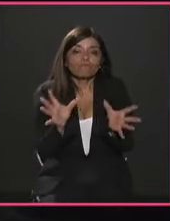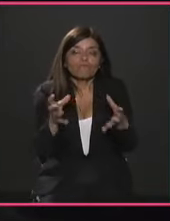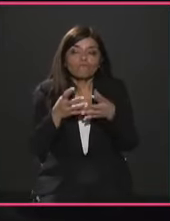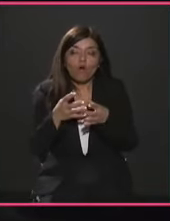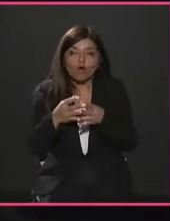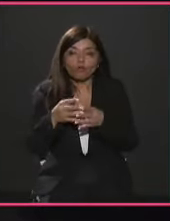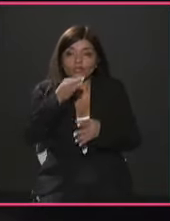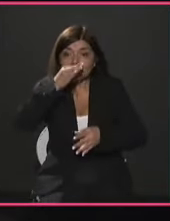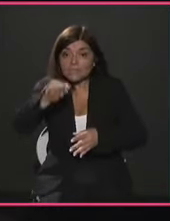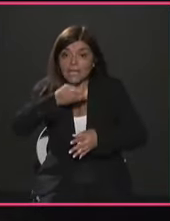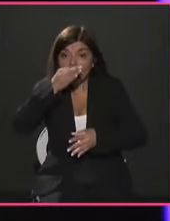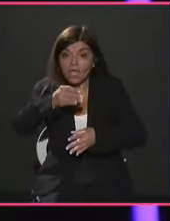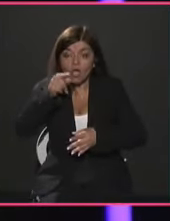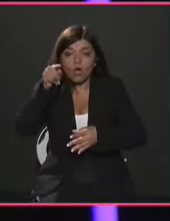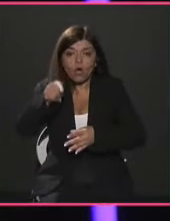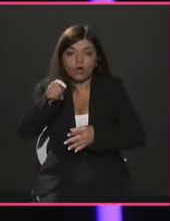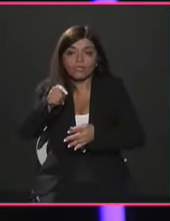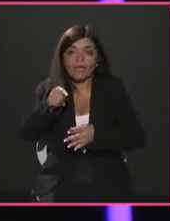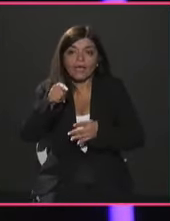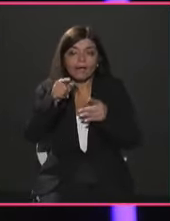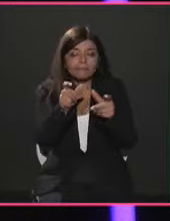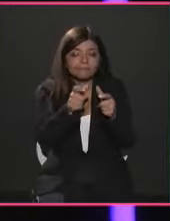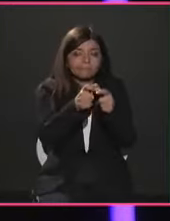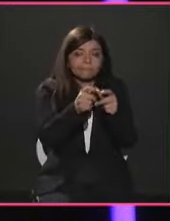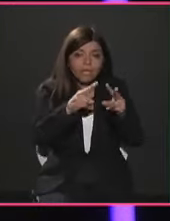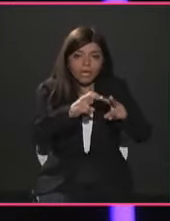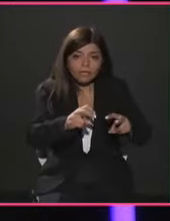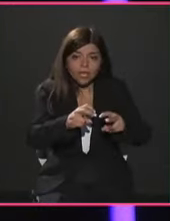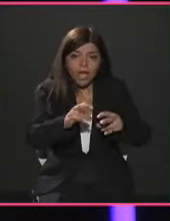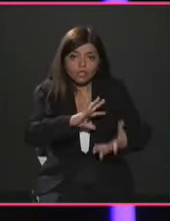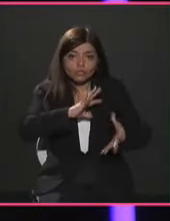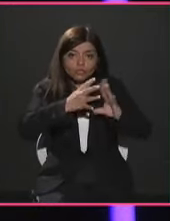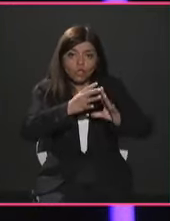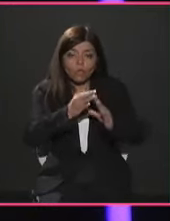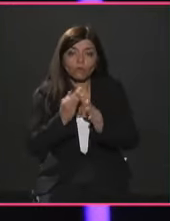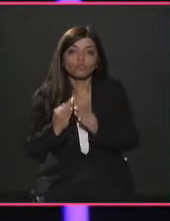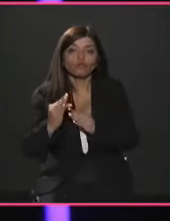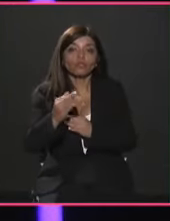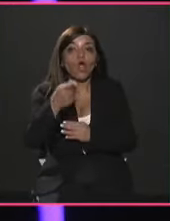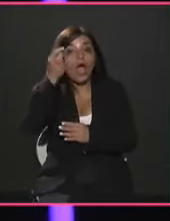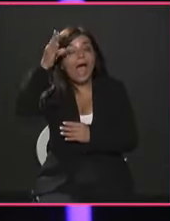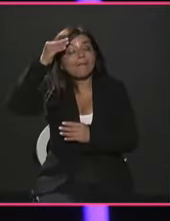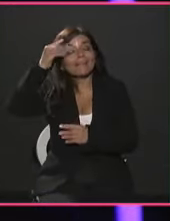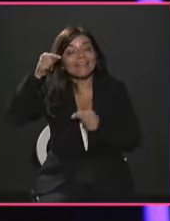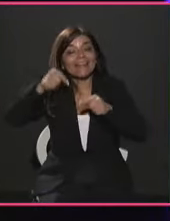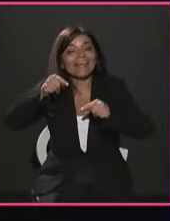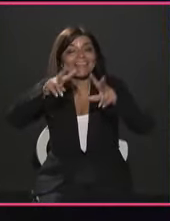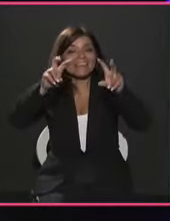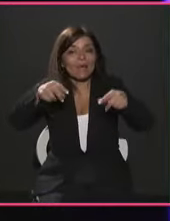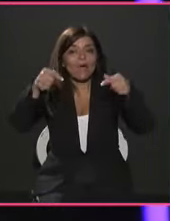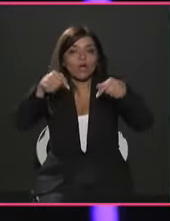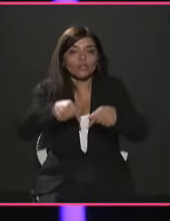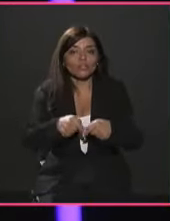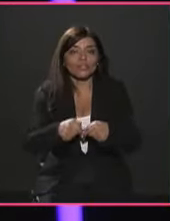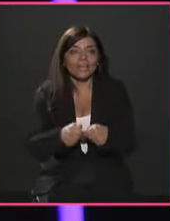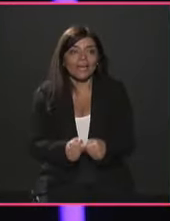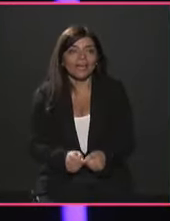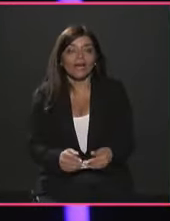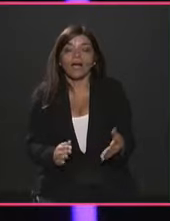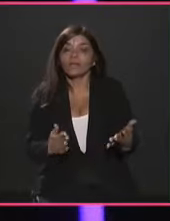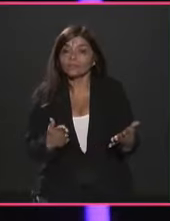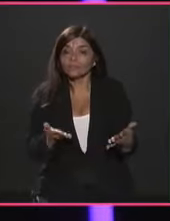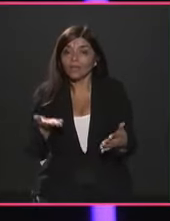er las tecnologías que prometía más para el futuro en todo el mundo Así que vamos a aprender sobre esto el día de hoy no comencé